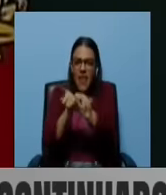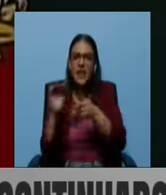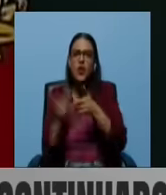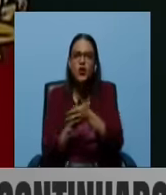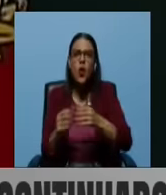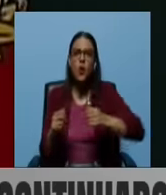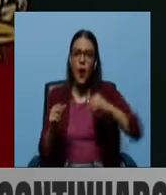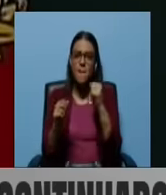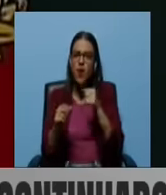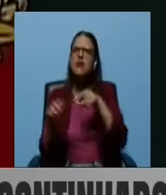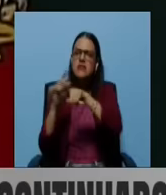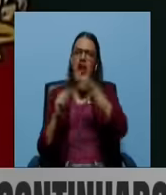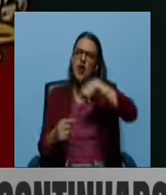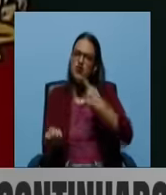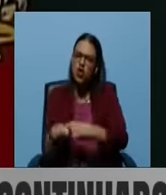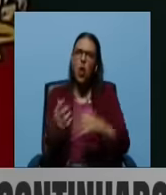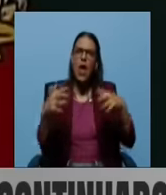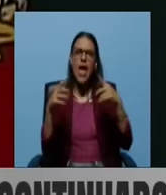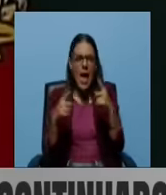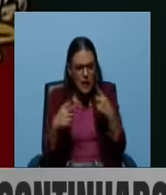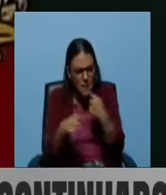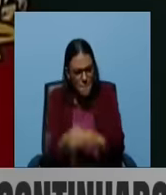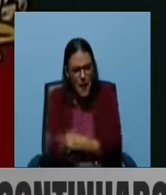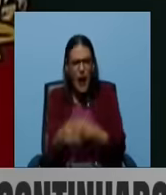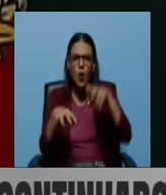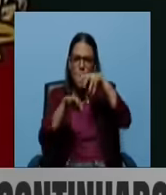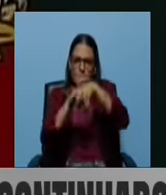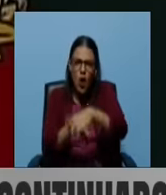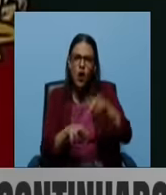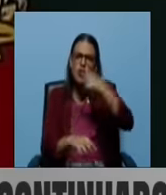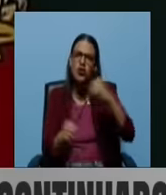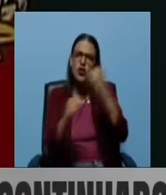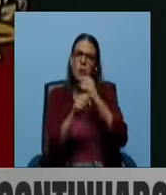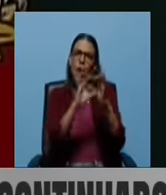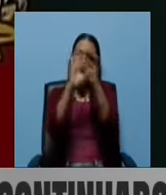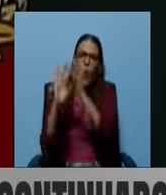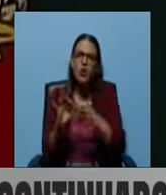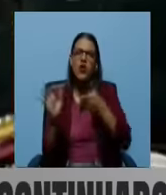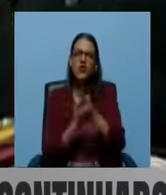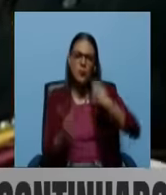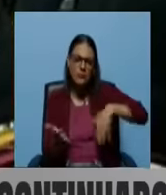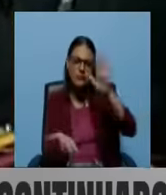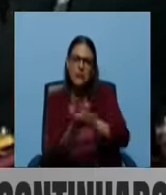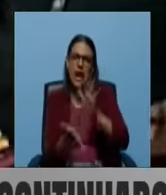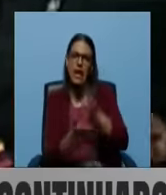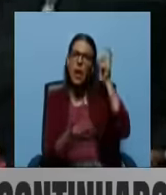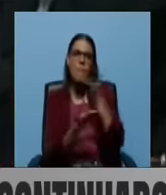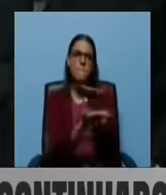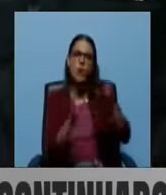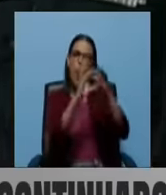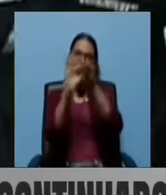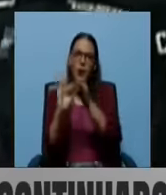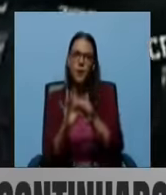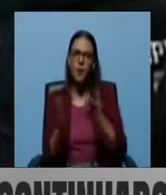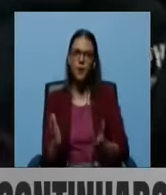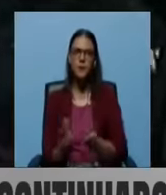sus hermanos. Y que seamos capaces de trabajar en conjunto por la tranquilidad de este país.